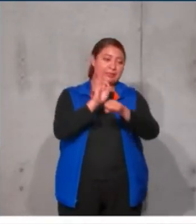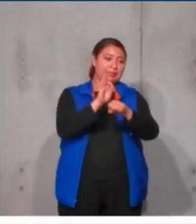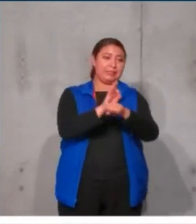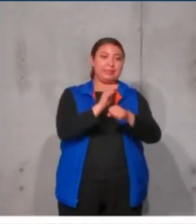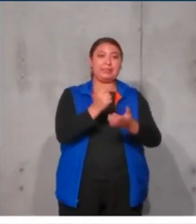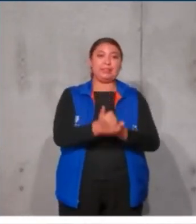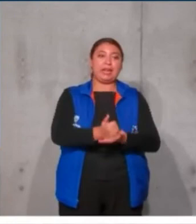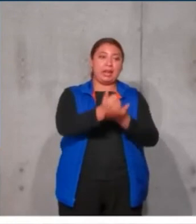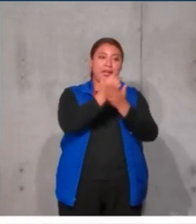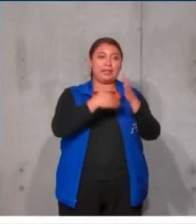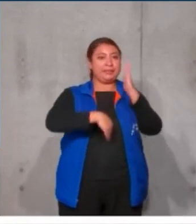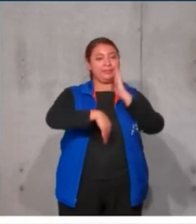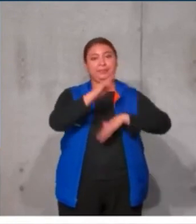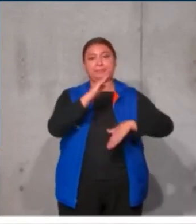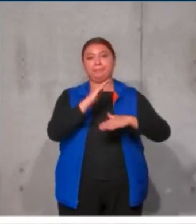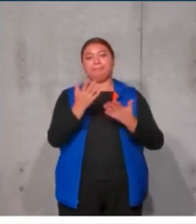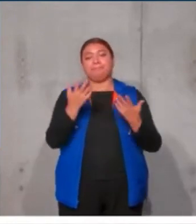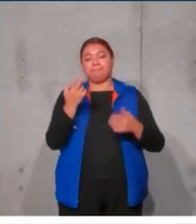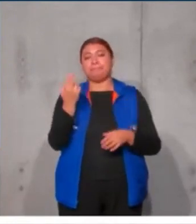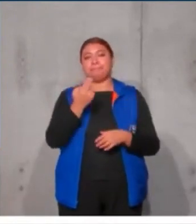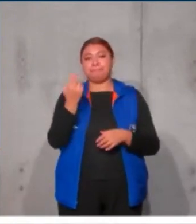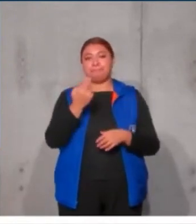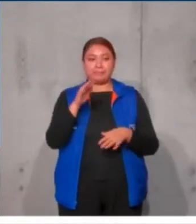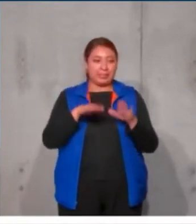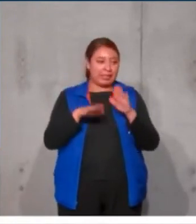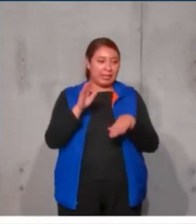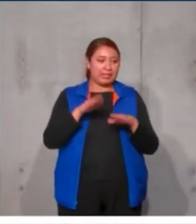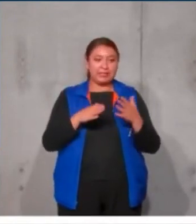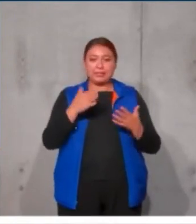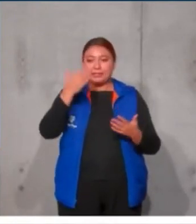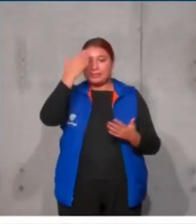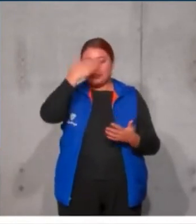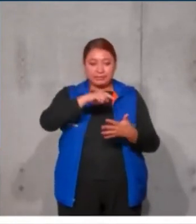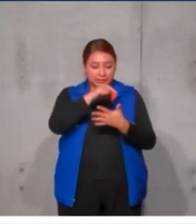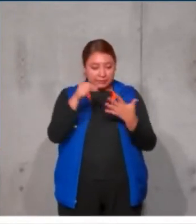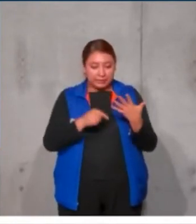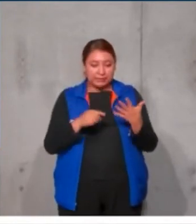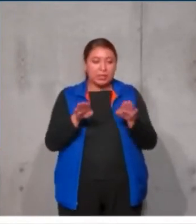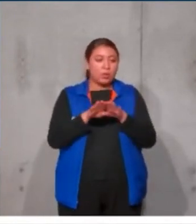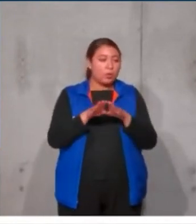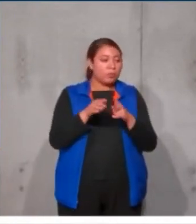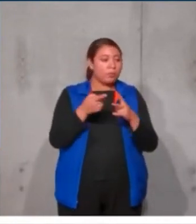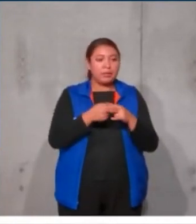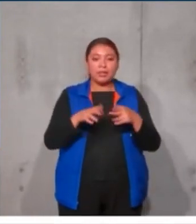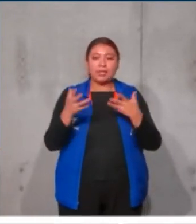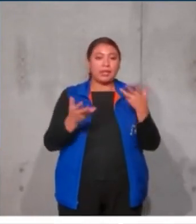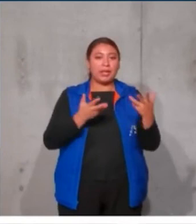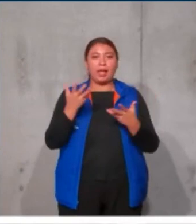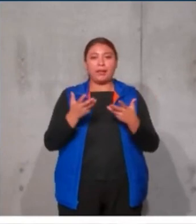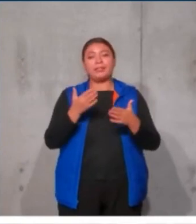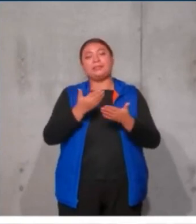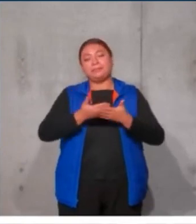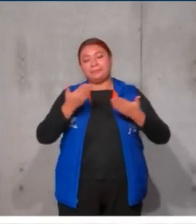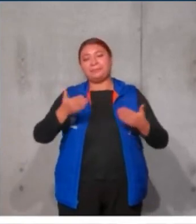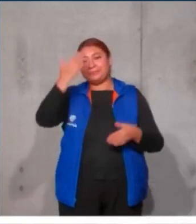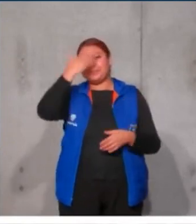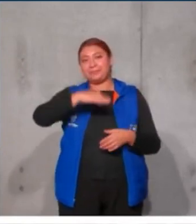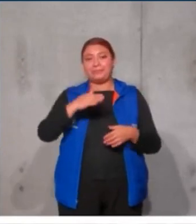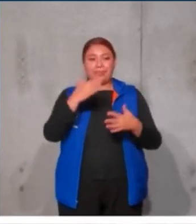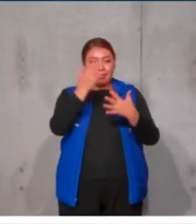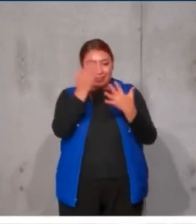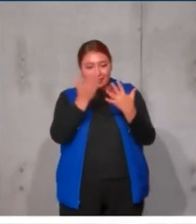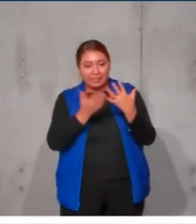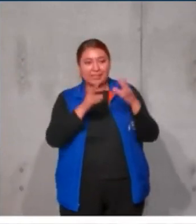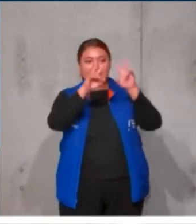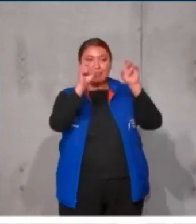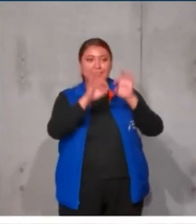temas y queremos implementar en la organización la RCE como una cultura y no sabemos por dónde empezar, ¿no? Considerar nuestros grupos de interés y cuáles son esos temas prioritarios